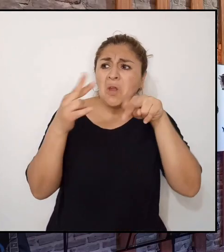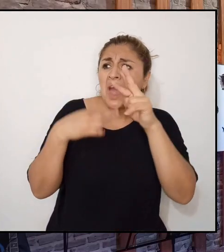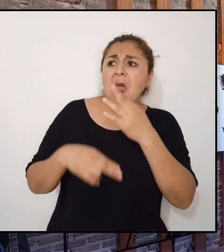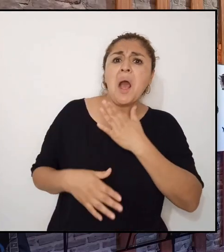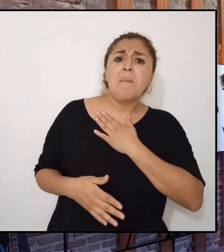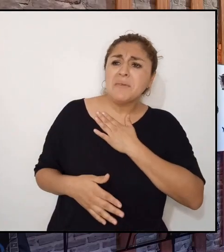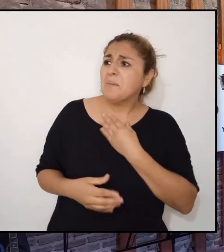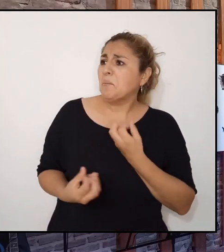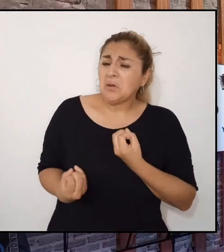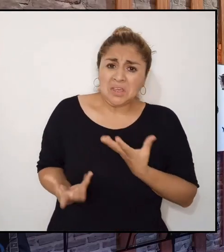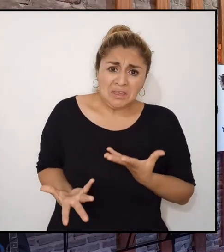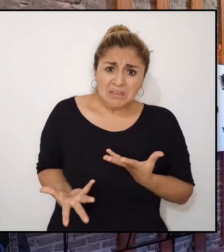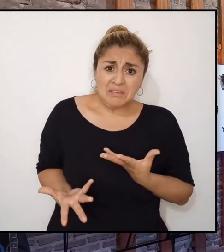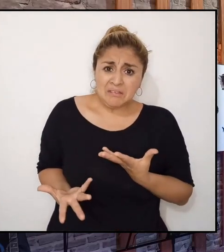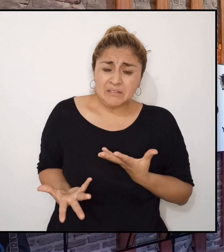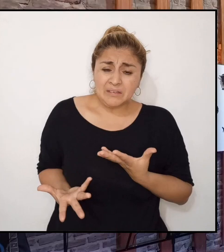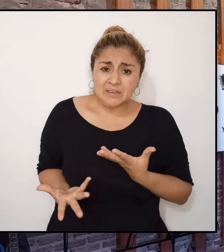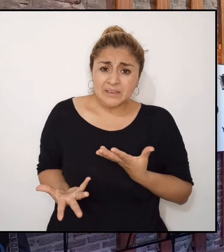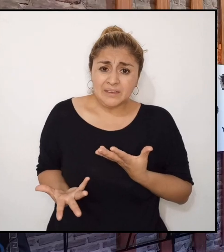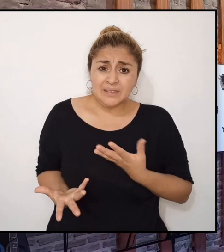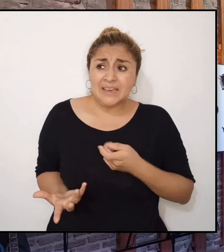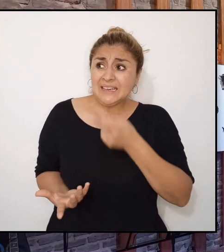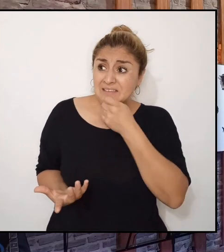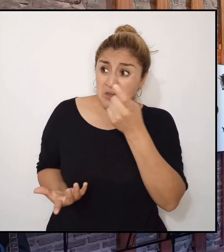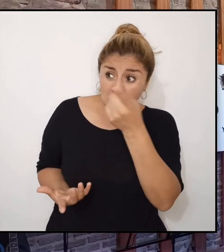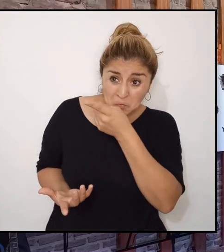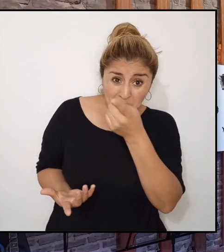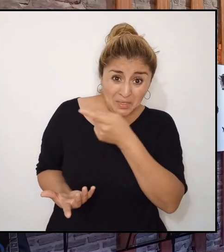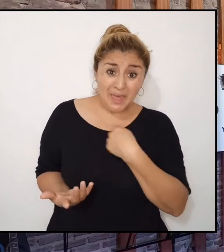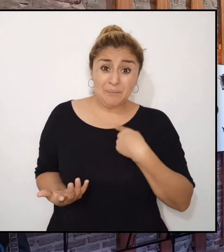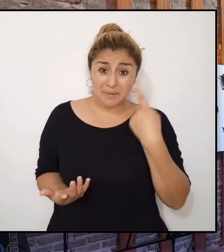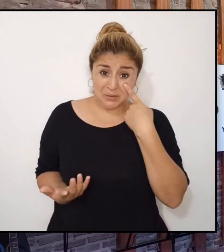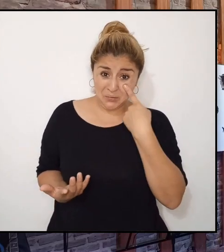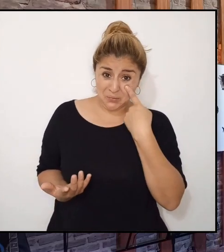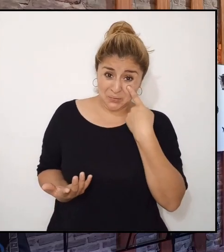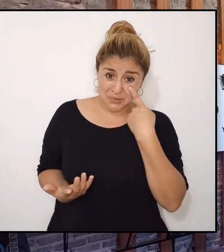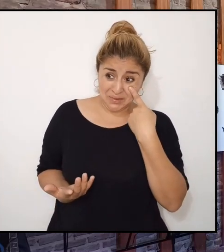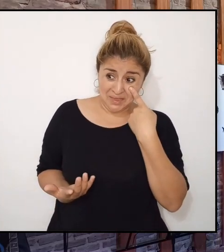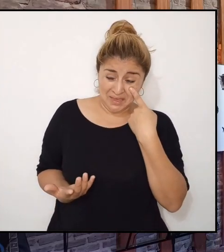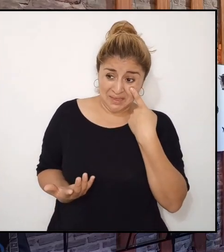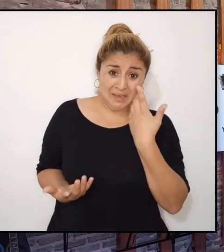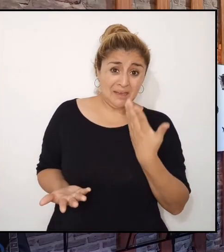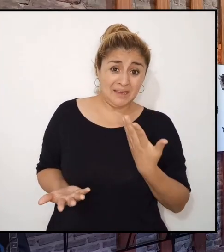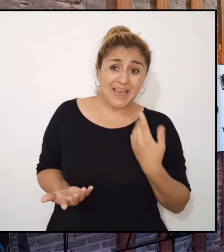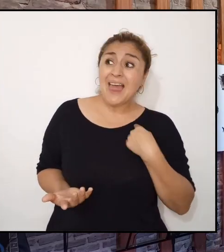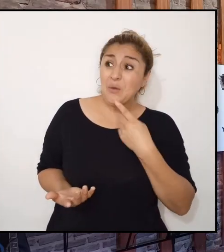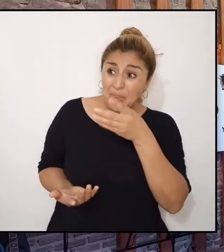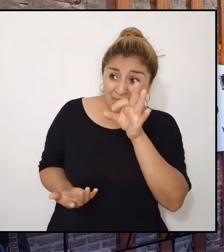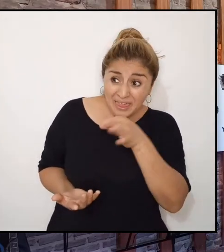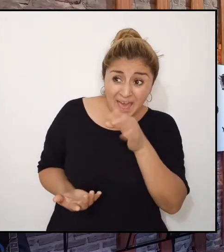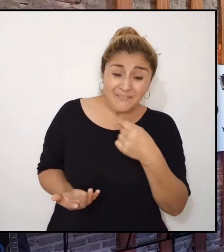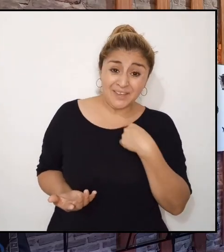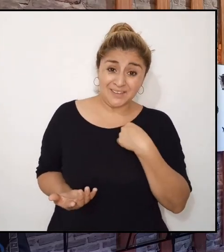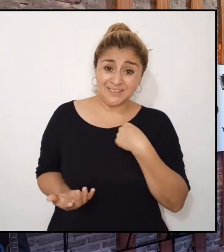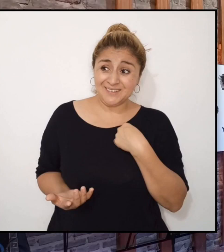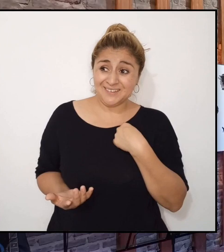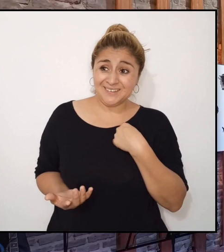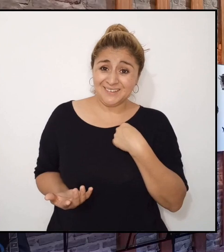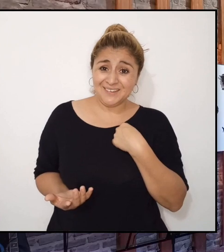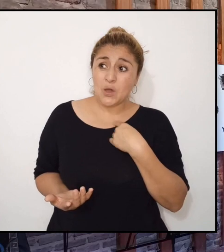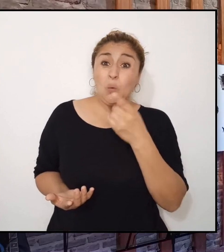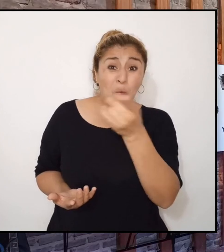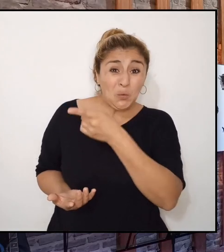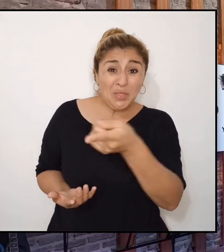Si ustedes no me conocen, saben. Ellos se habían